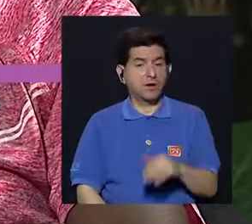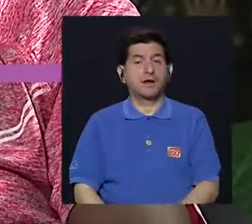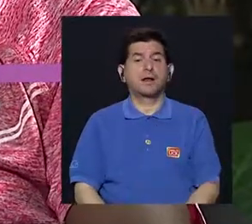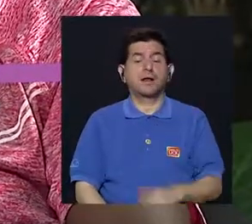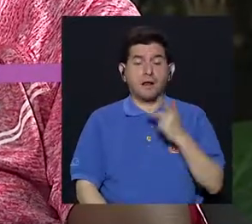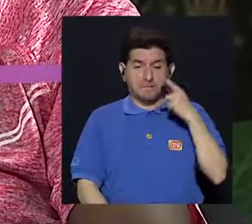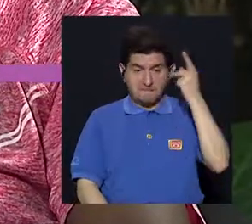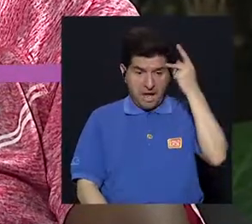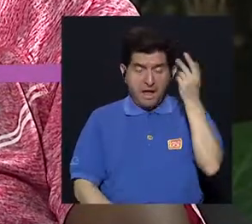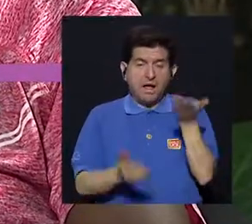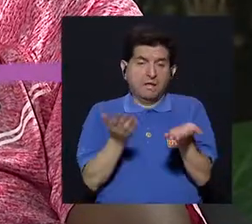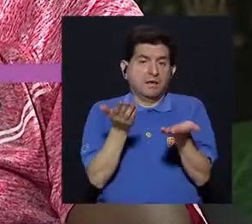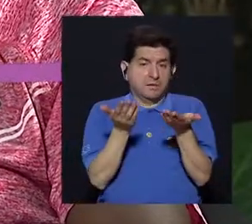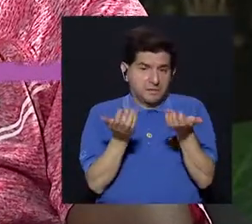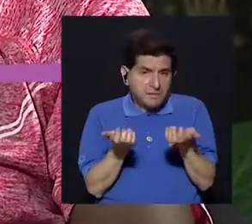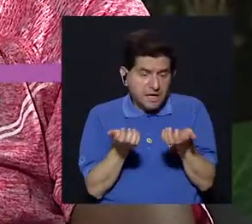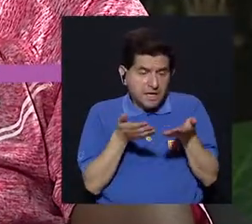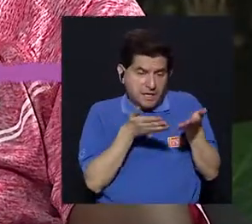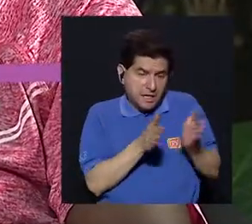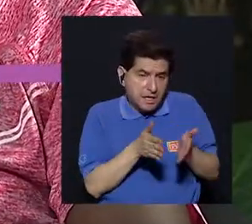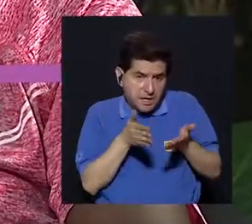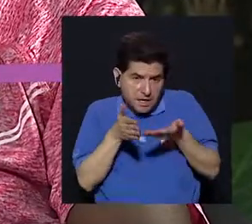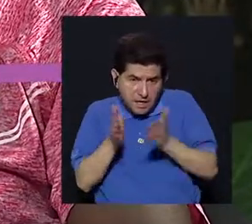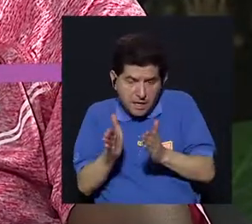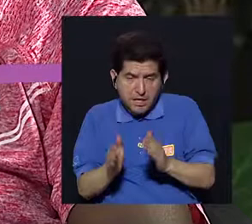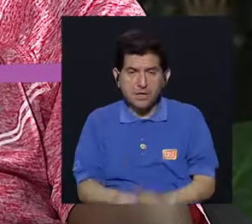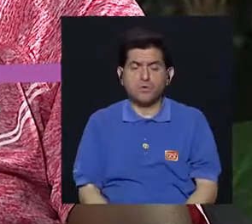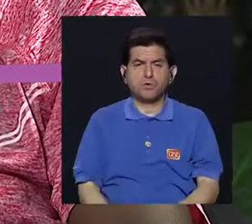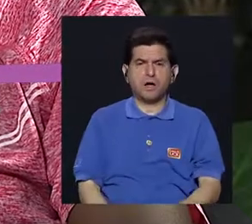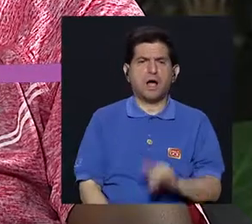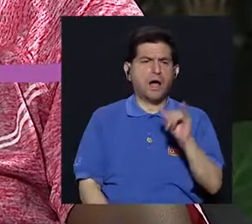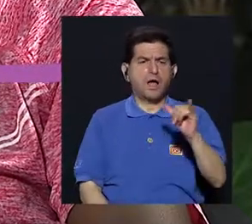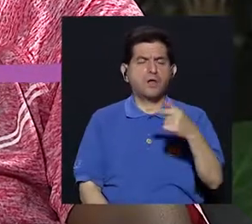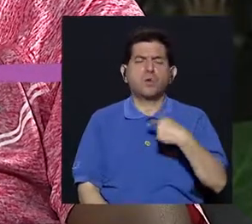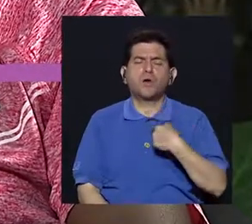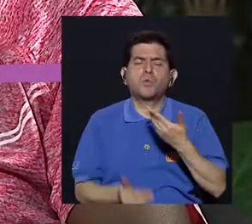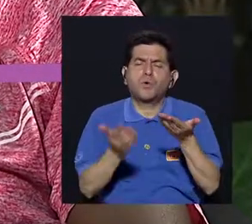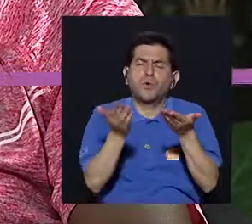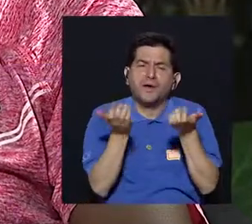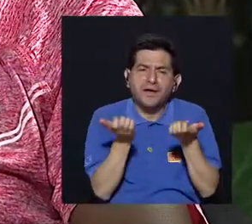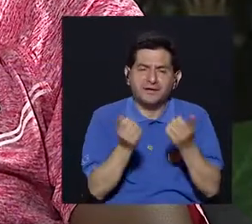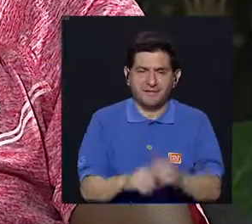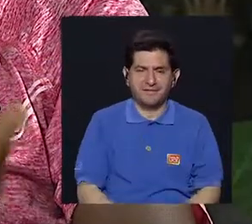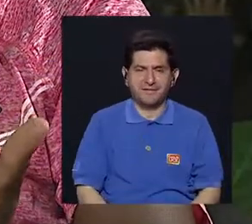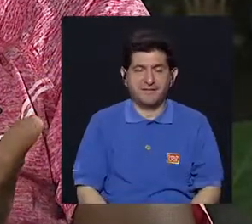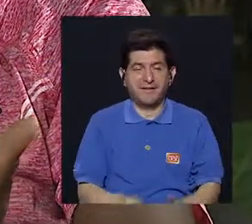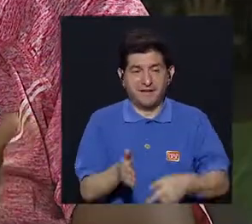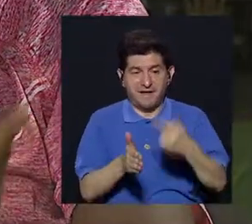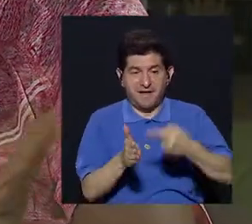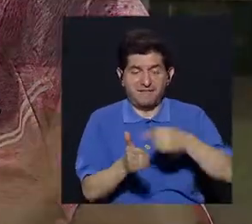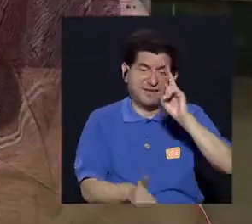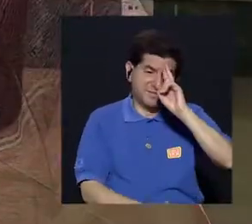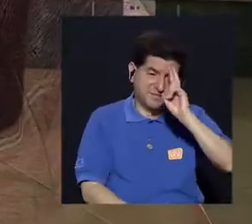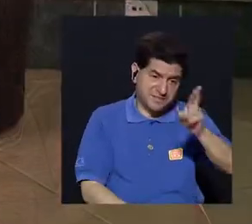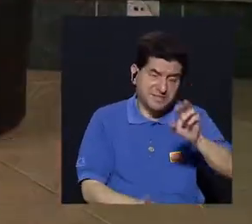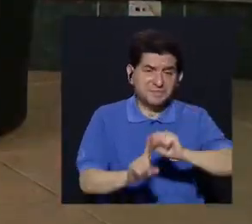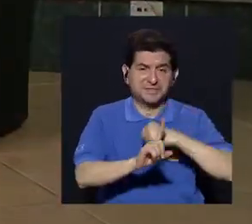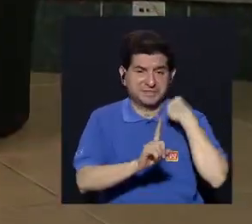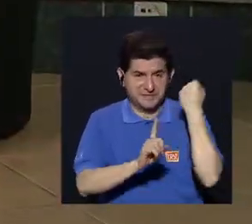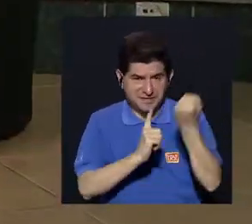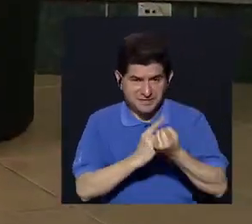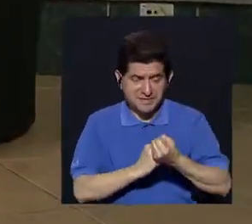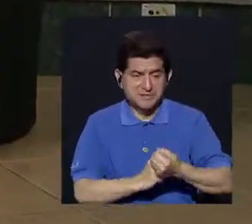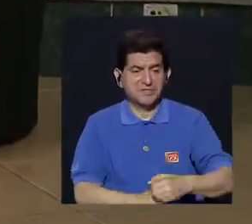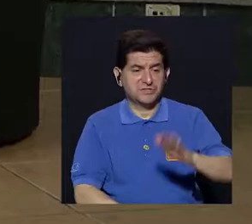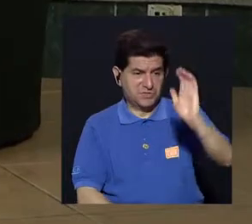los padres queremos que nuestros hijos sean lo que uno fue, lo que uno quiere. Entonces hay que respetar a veces las condiciones